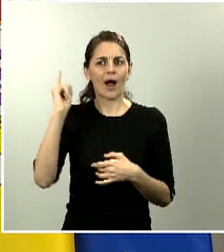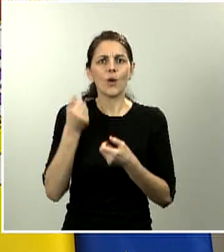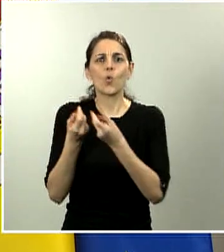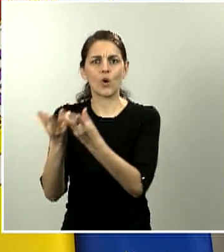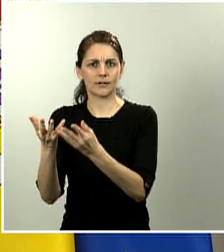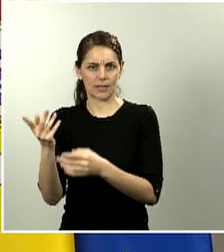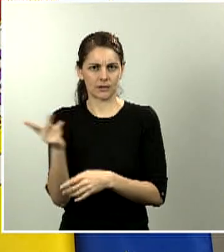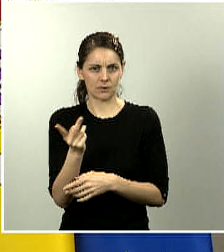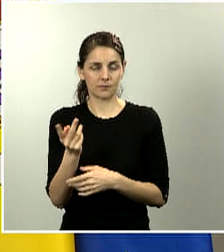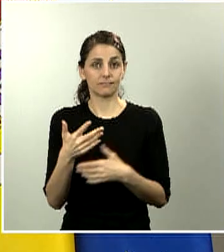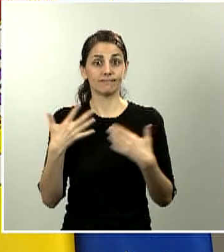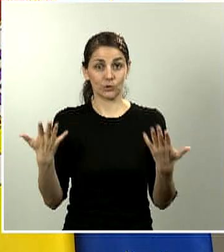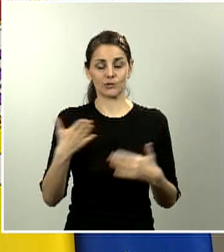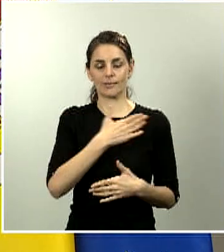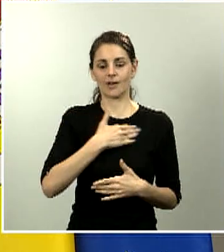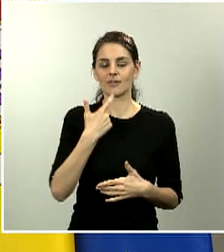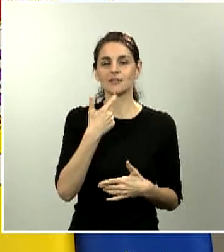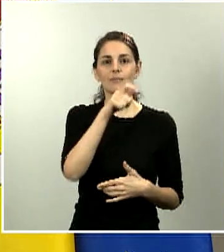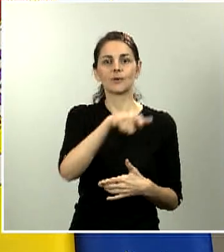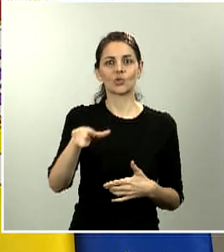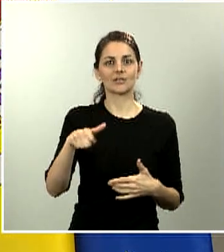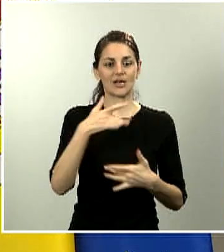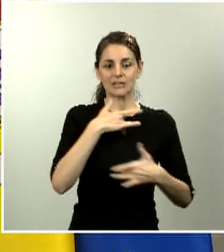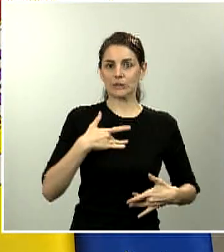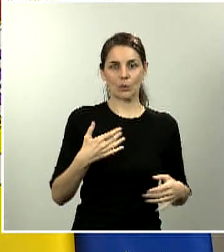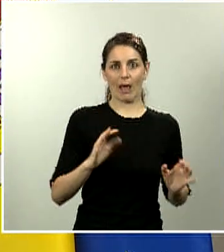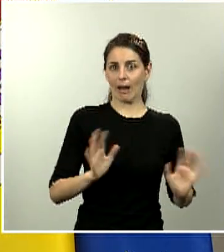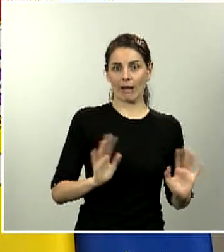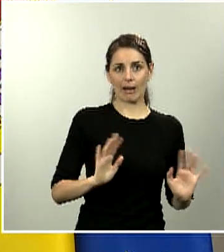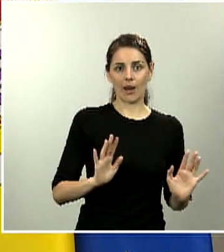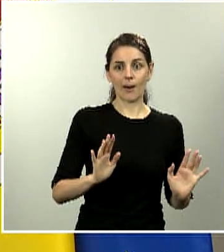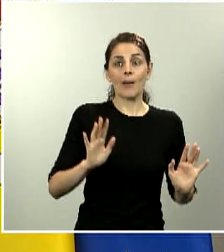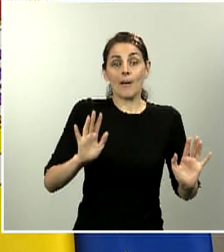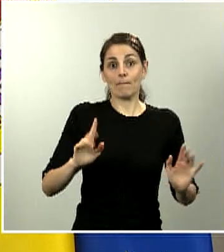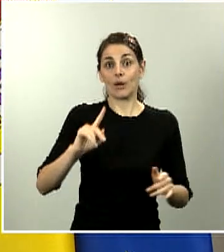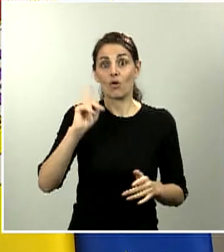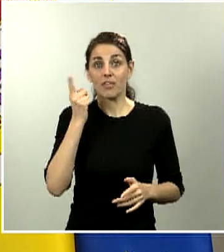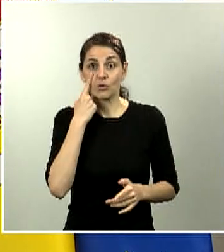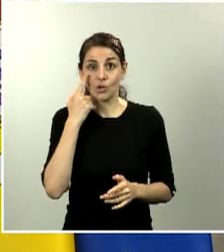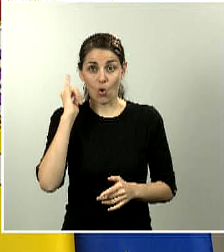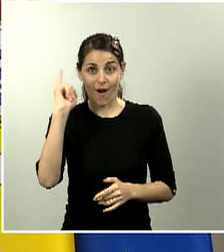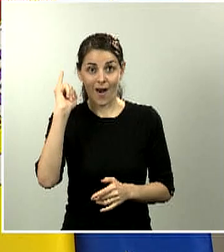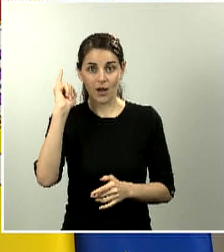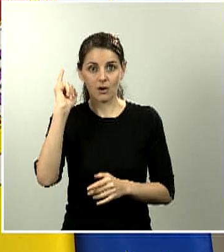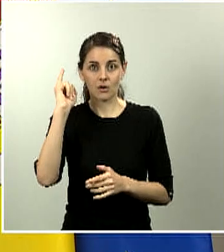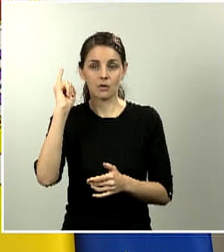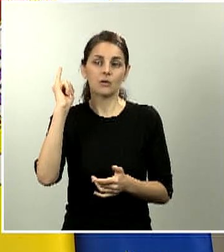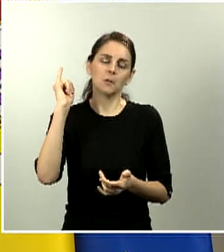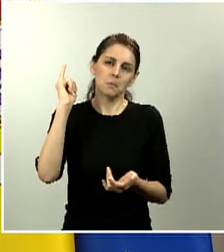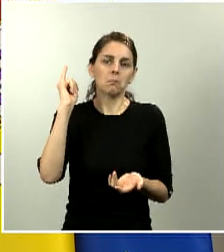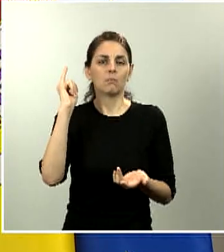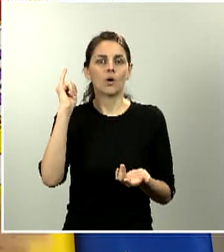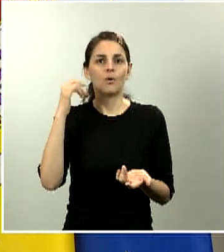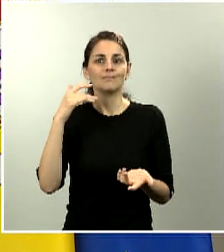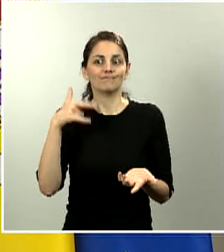personas asintomáticas que han sido diagnosticadas mediante un procedimiento de test de anticuerpos puede significar, en la mayoría de los casos significa que son